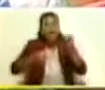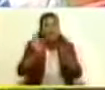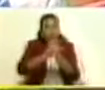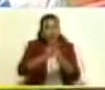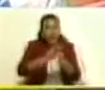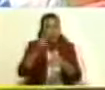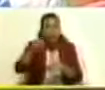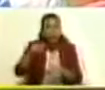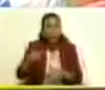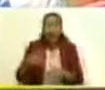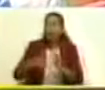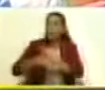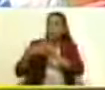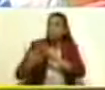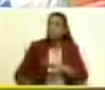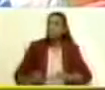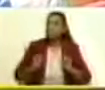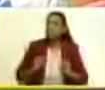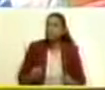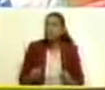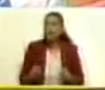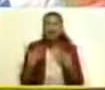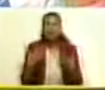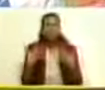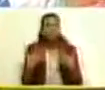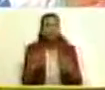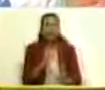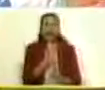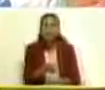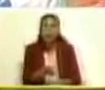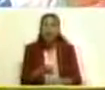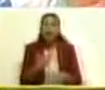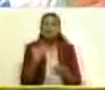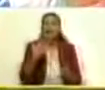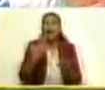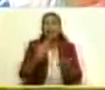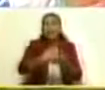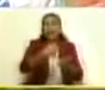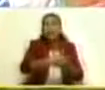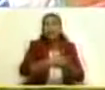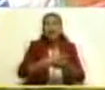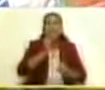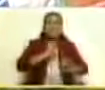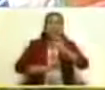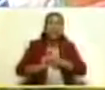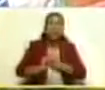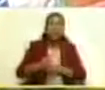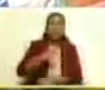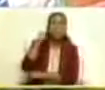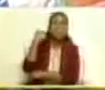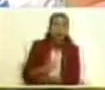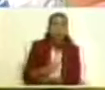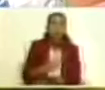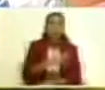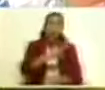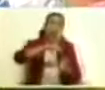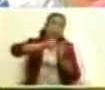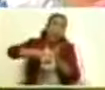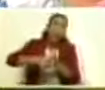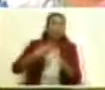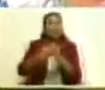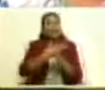funcionamiento, garantizando la celeridad procesal y la prevención del delito, la